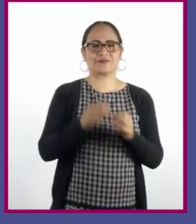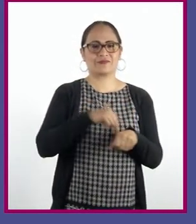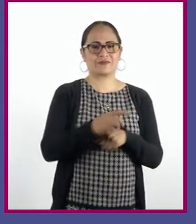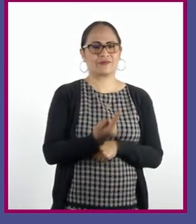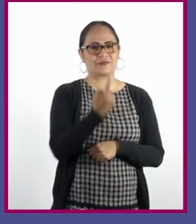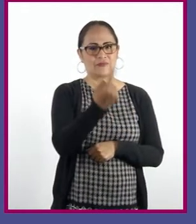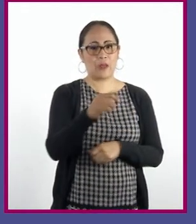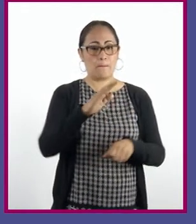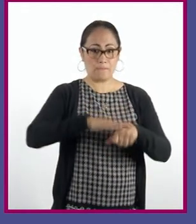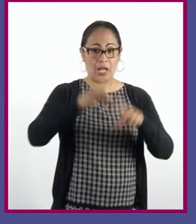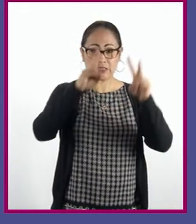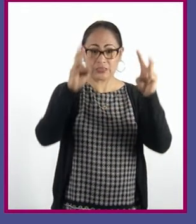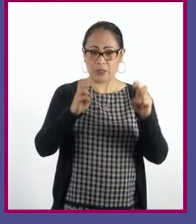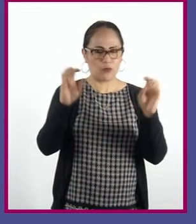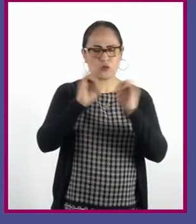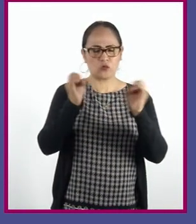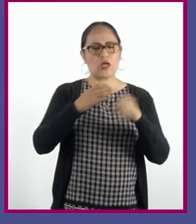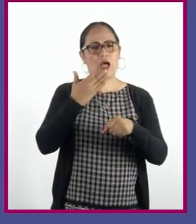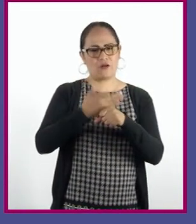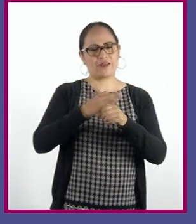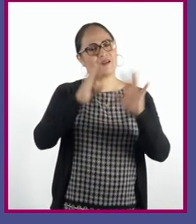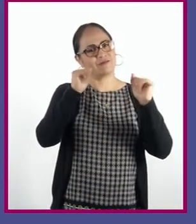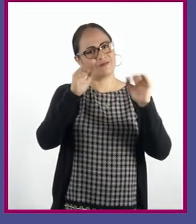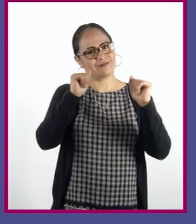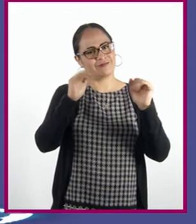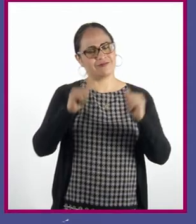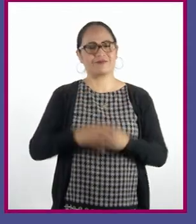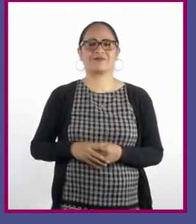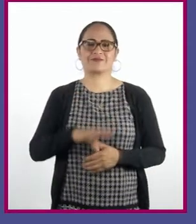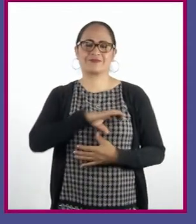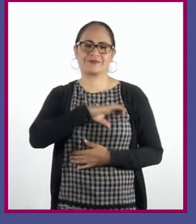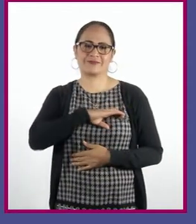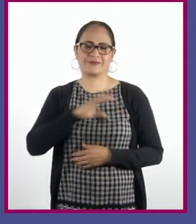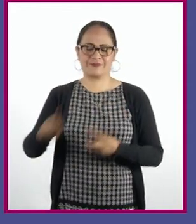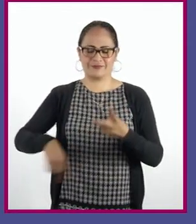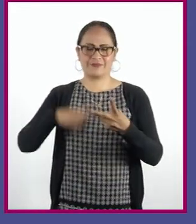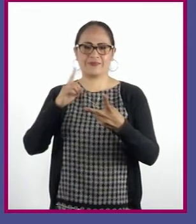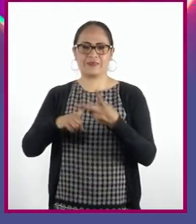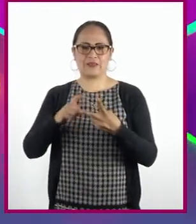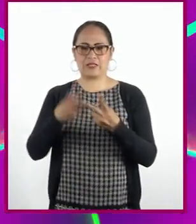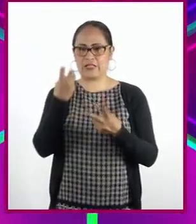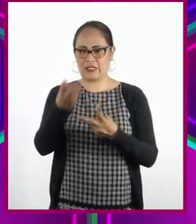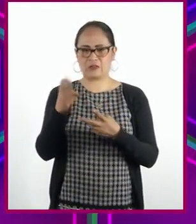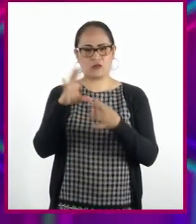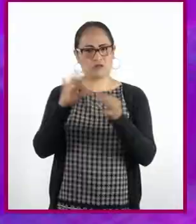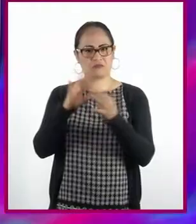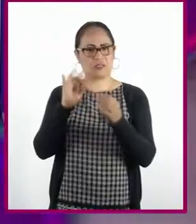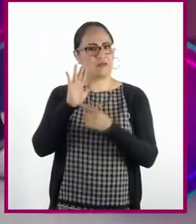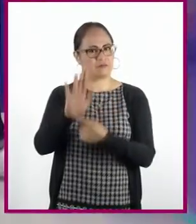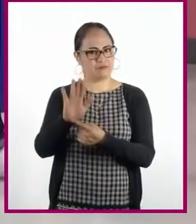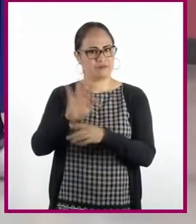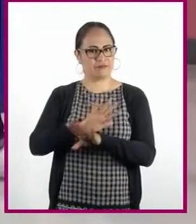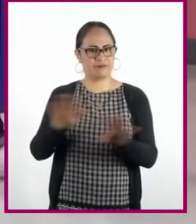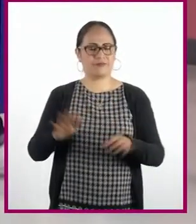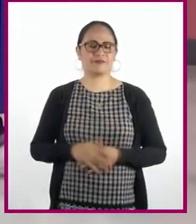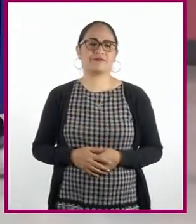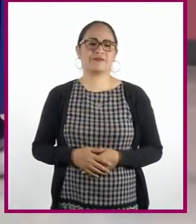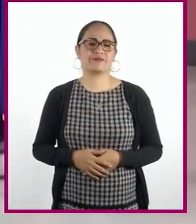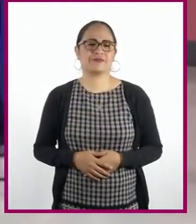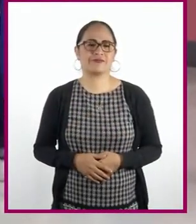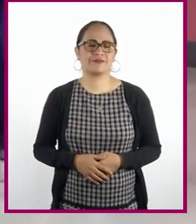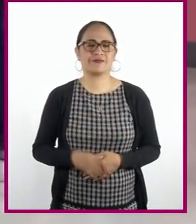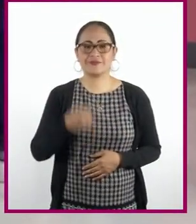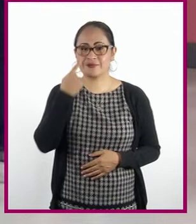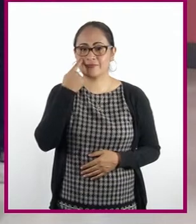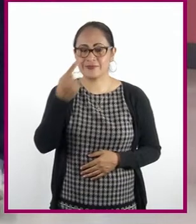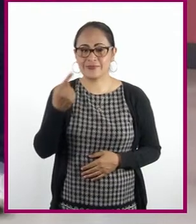momento, me despido de ustedes cordialmente. Carta 2. Para constancia de lo expuesto. ¡Excelente! Fíjate